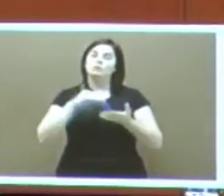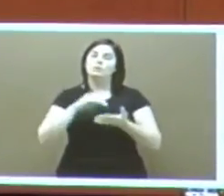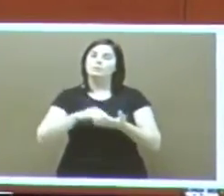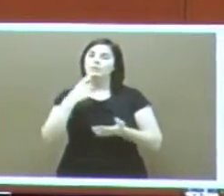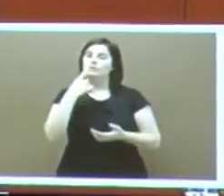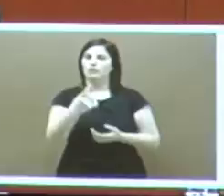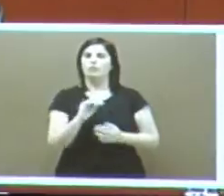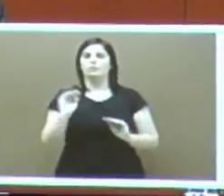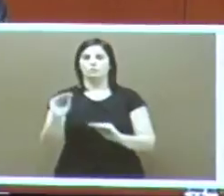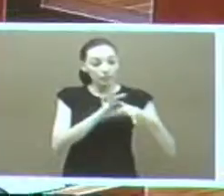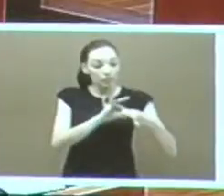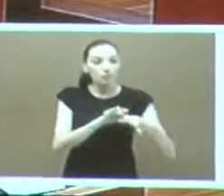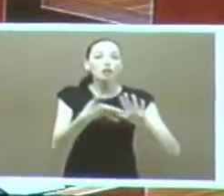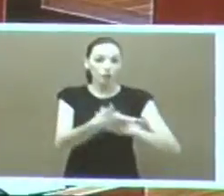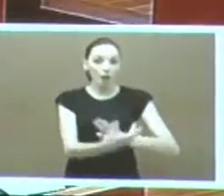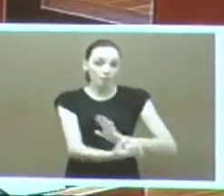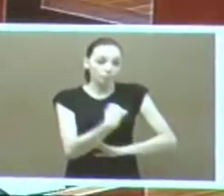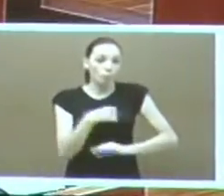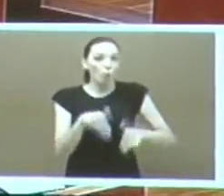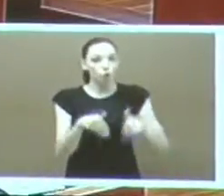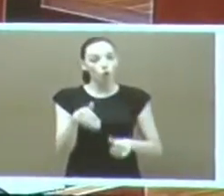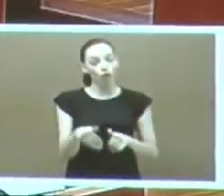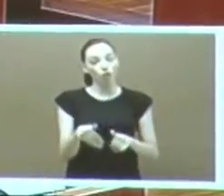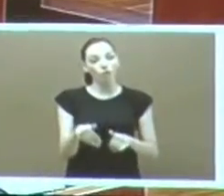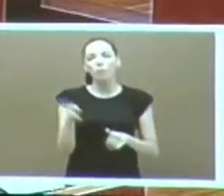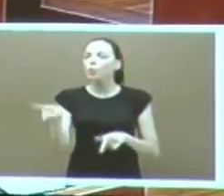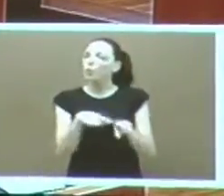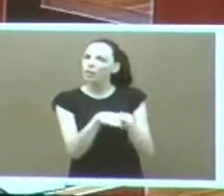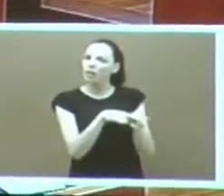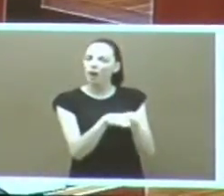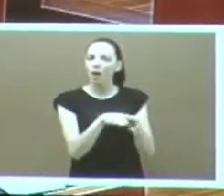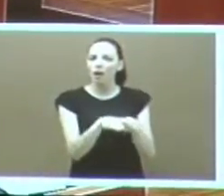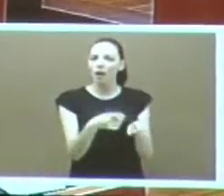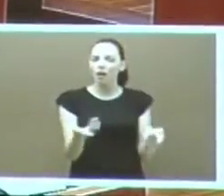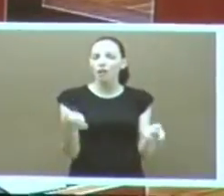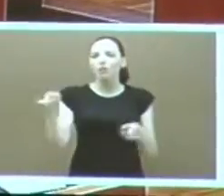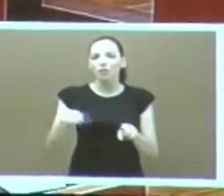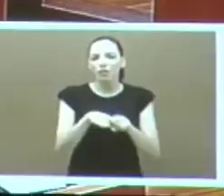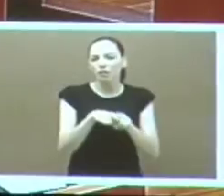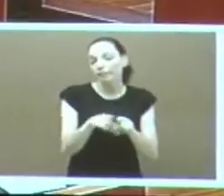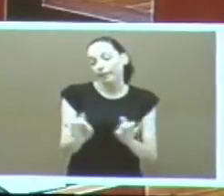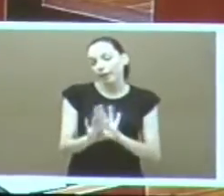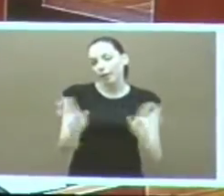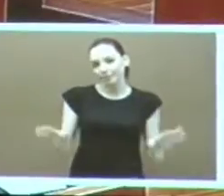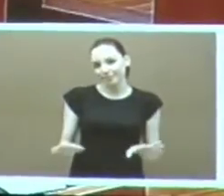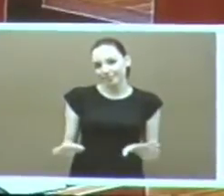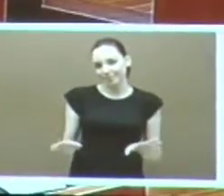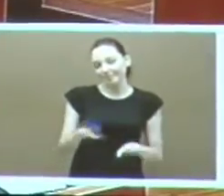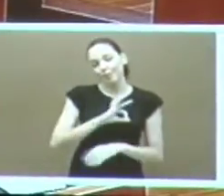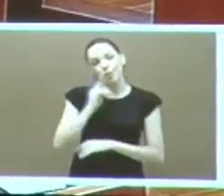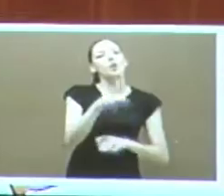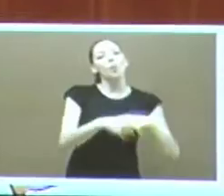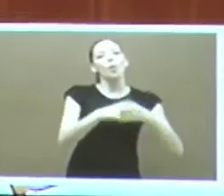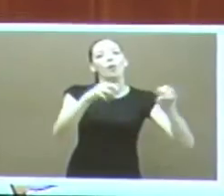empleo con resultados poco favorables. Afirma que a partir de ahora los jóvenes verán futuro en Extremadura y no se tendrán que ir fuera porque verán que en su tierra